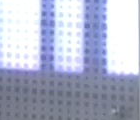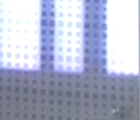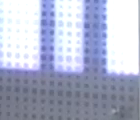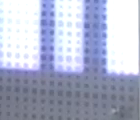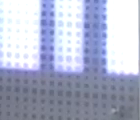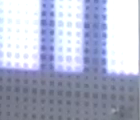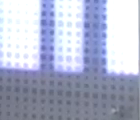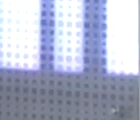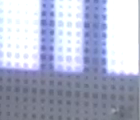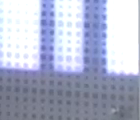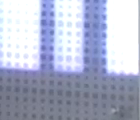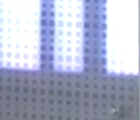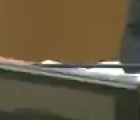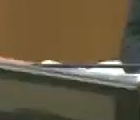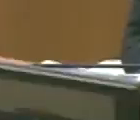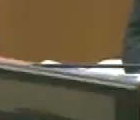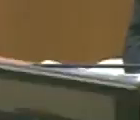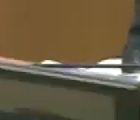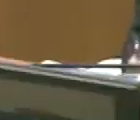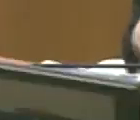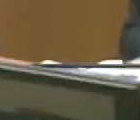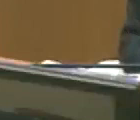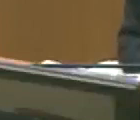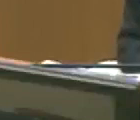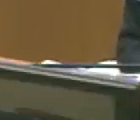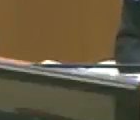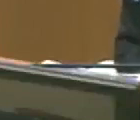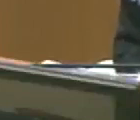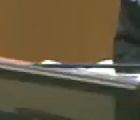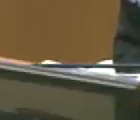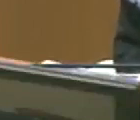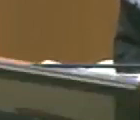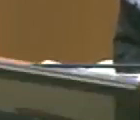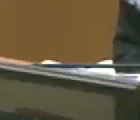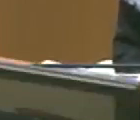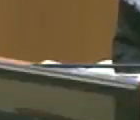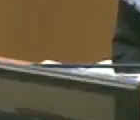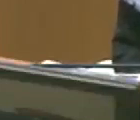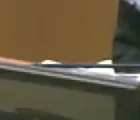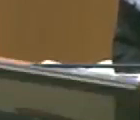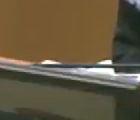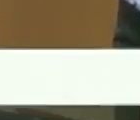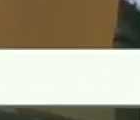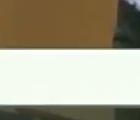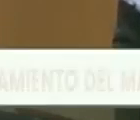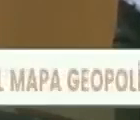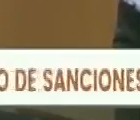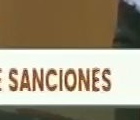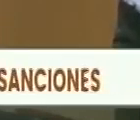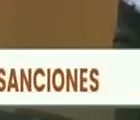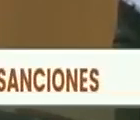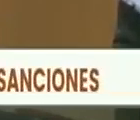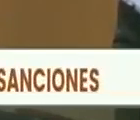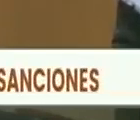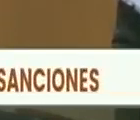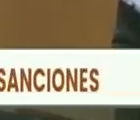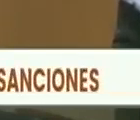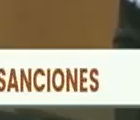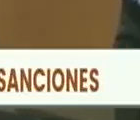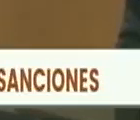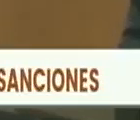los acuerdos de Elena Doján que estuvo en Venezuela. Seguir denunciando e insistir en que haya un cambio. Como dijo nuestro colega